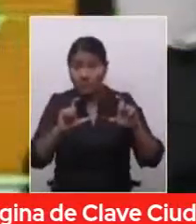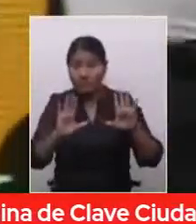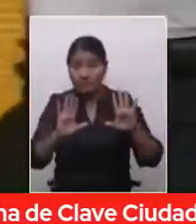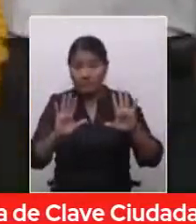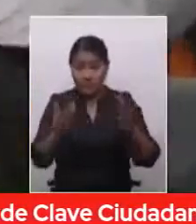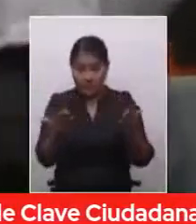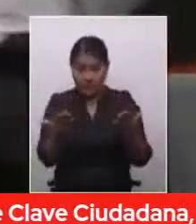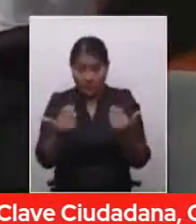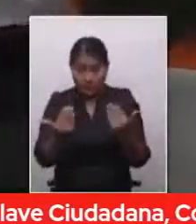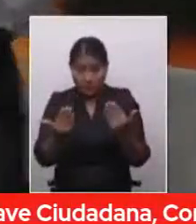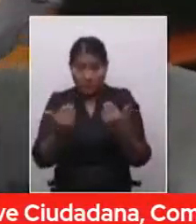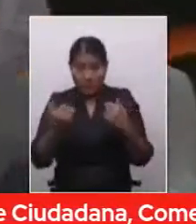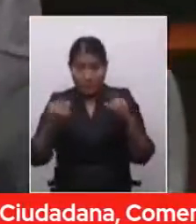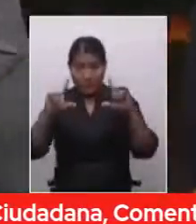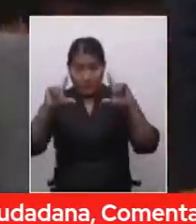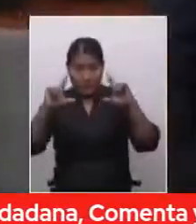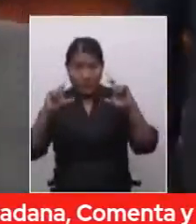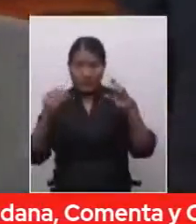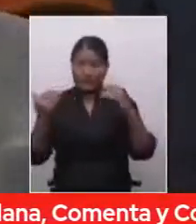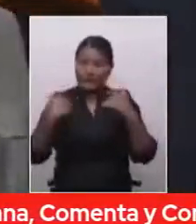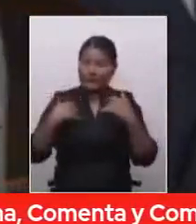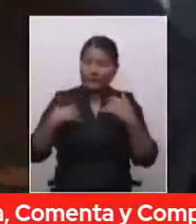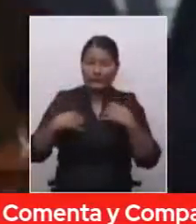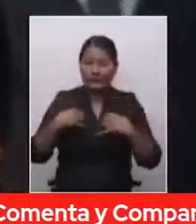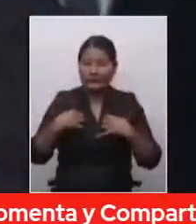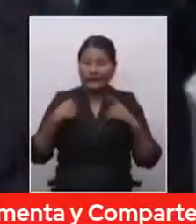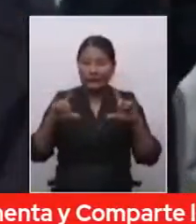pueden venir más adelante para la foto, están reclamando